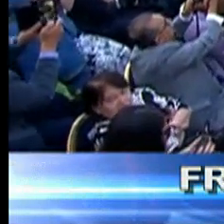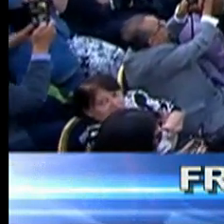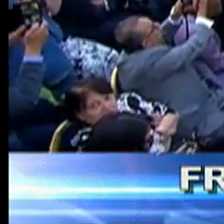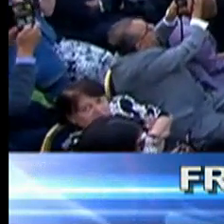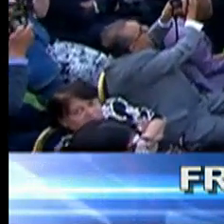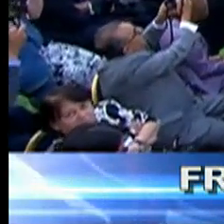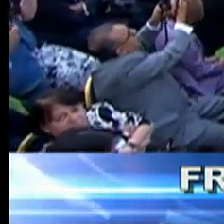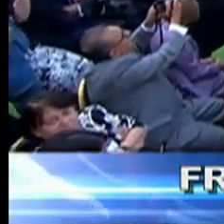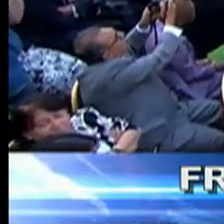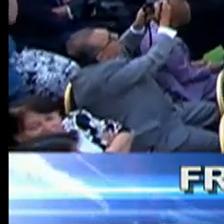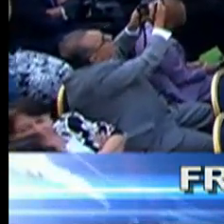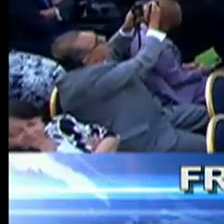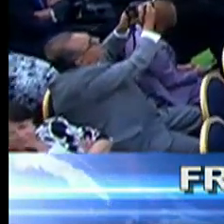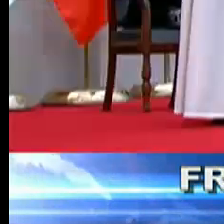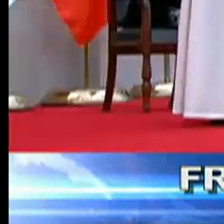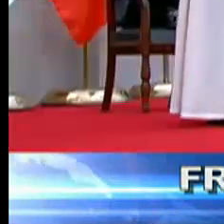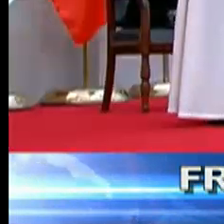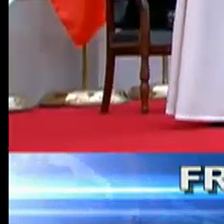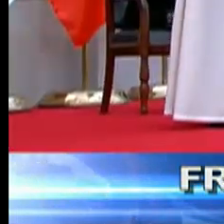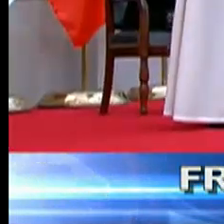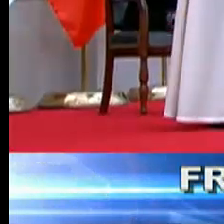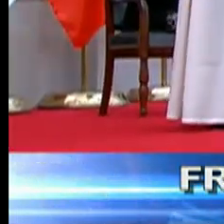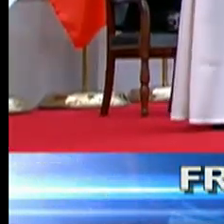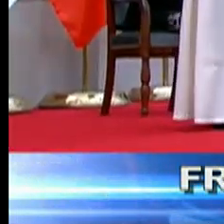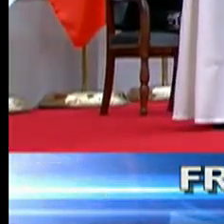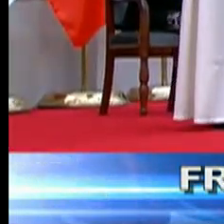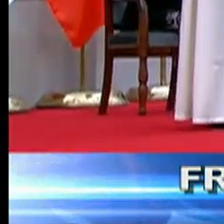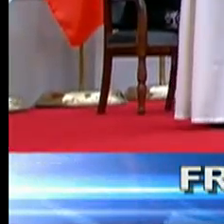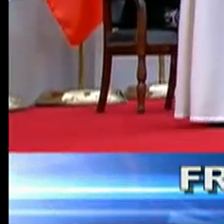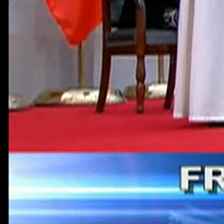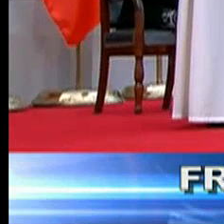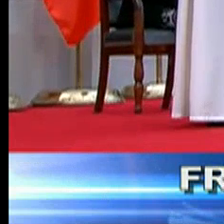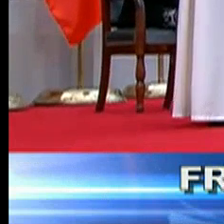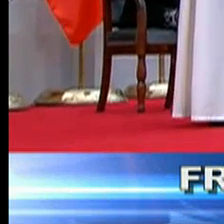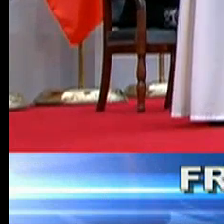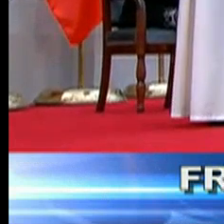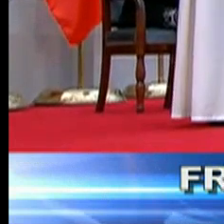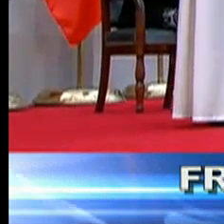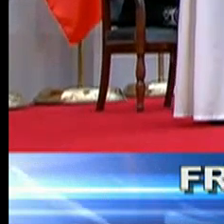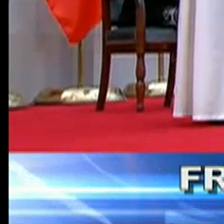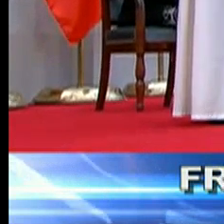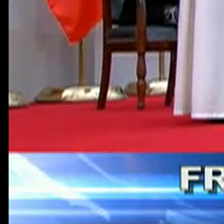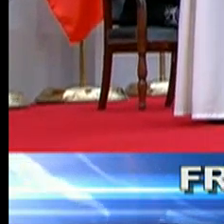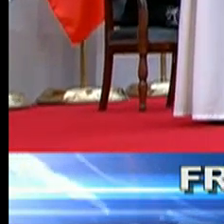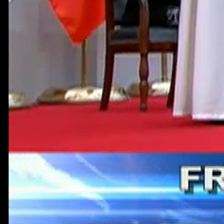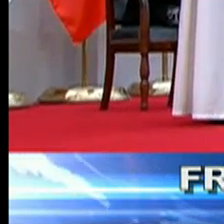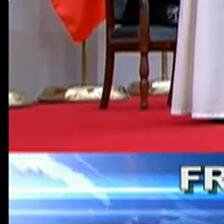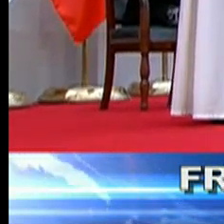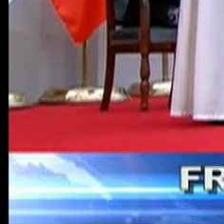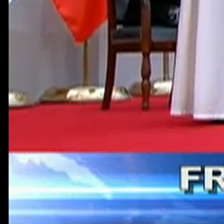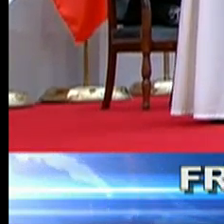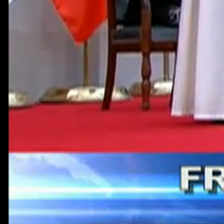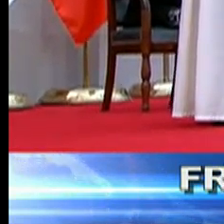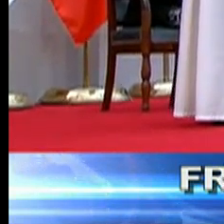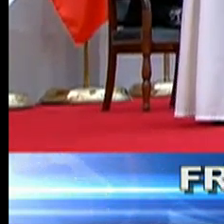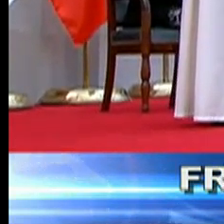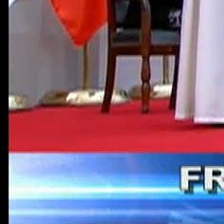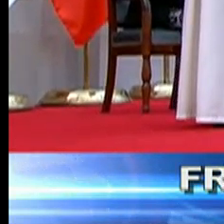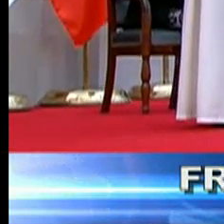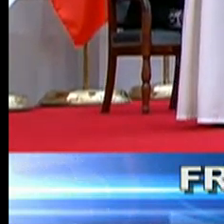chileno. Dijo que sentía dolor y vergüenza por el daño